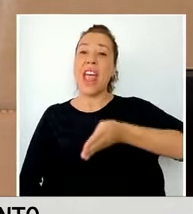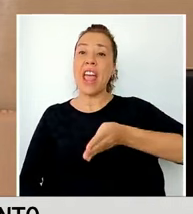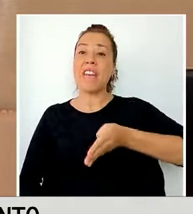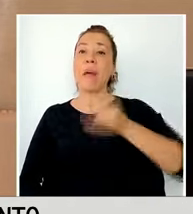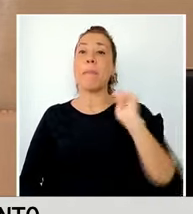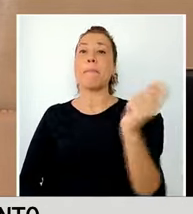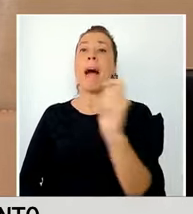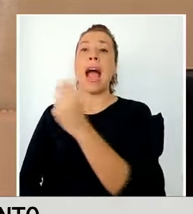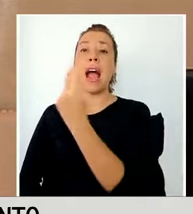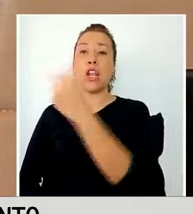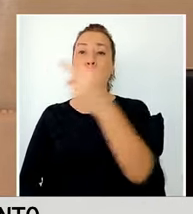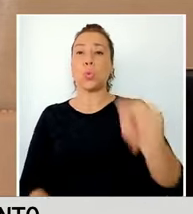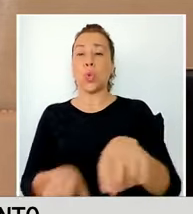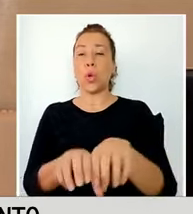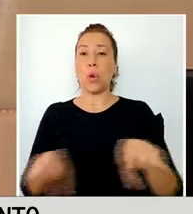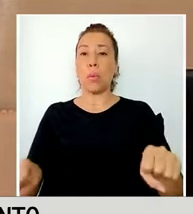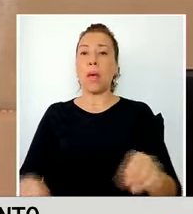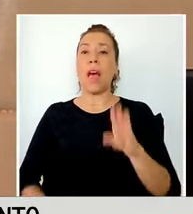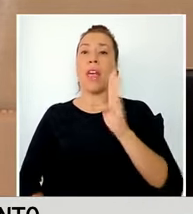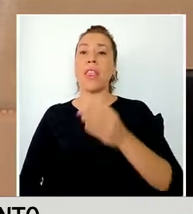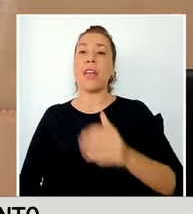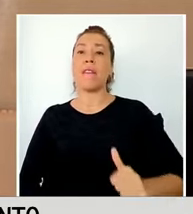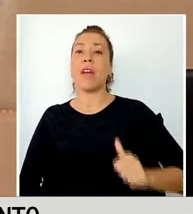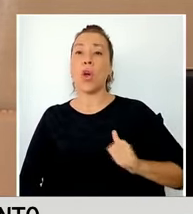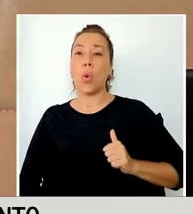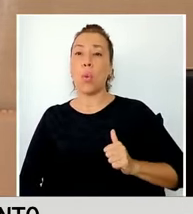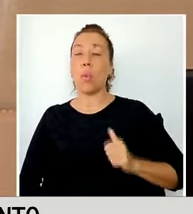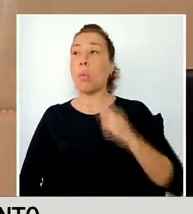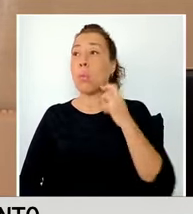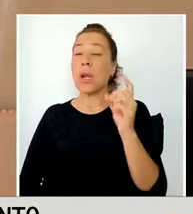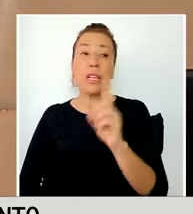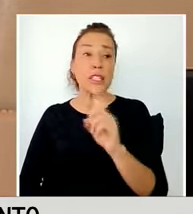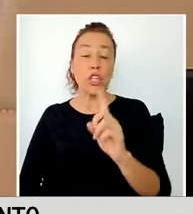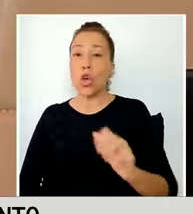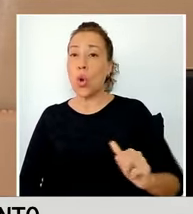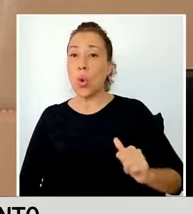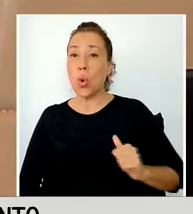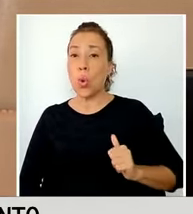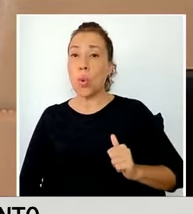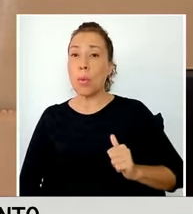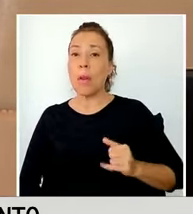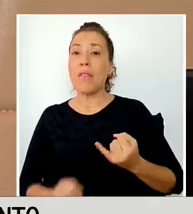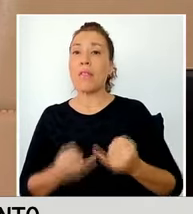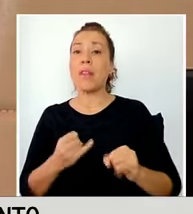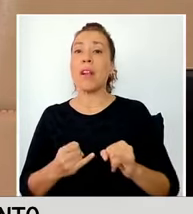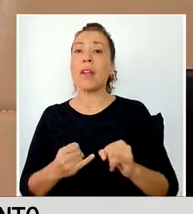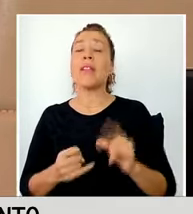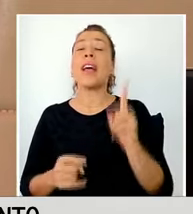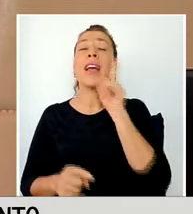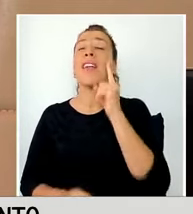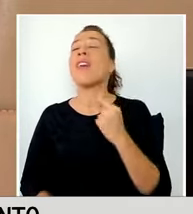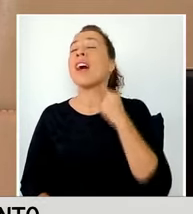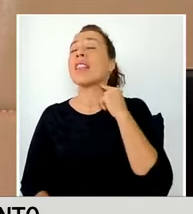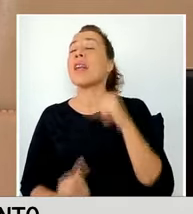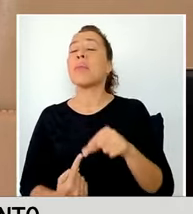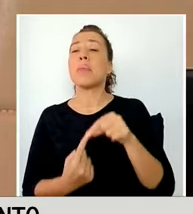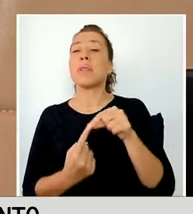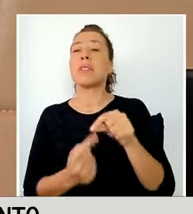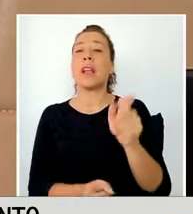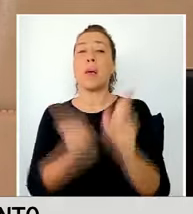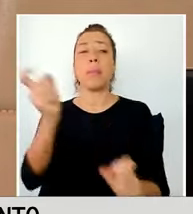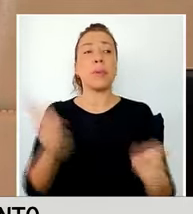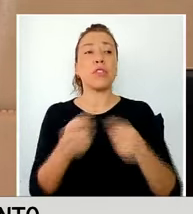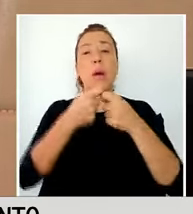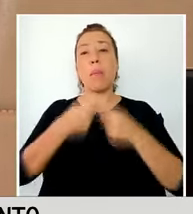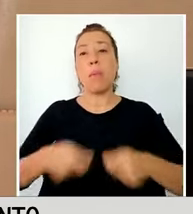compromisos debe cumplirse Porque si no lo hace En definitiva los más perjudicados serán los pobres de nuestro país